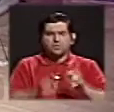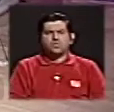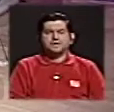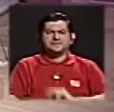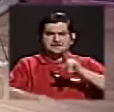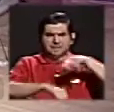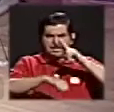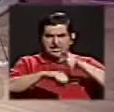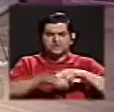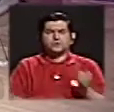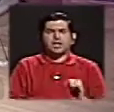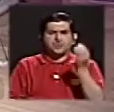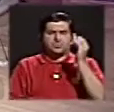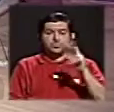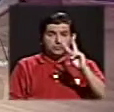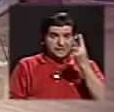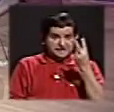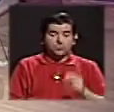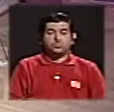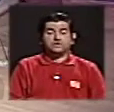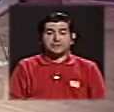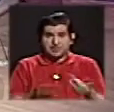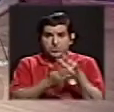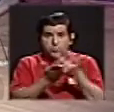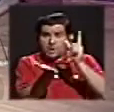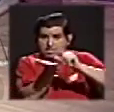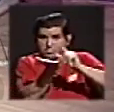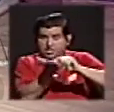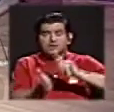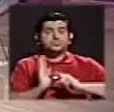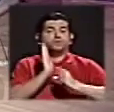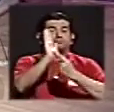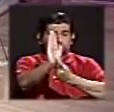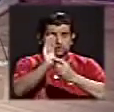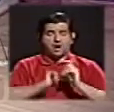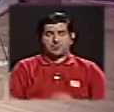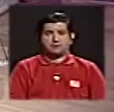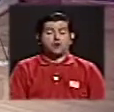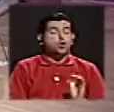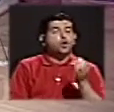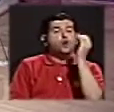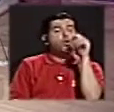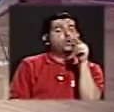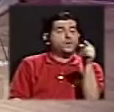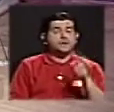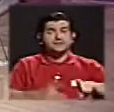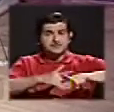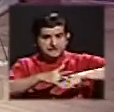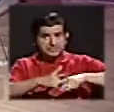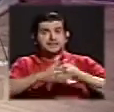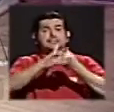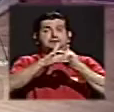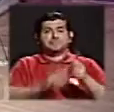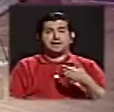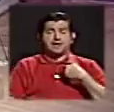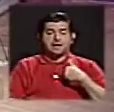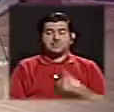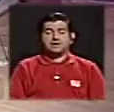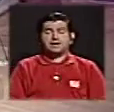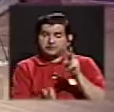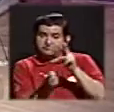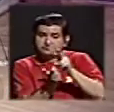encuesta nacional de juventud que se publica ahora recientemente, que están diciendo que los jóvenes están empezando a tener